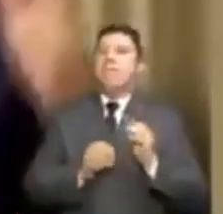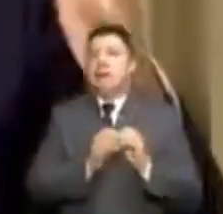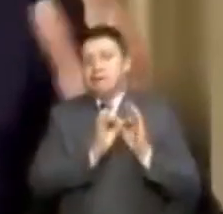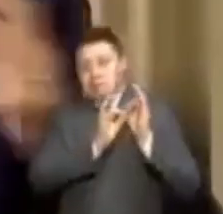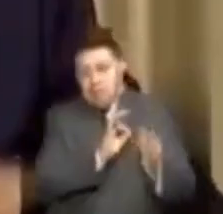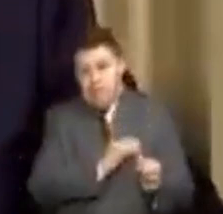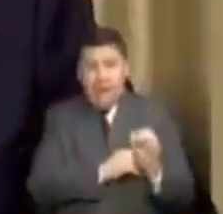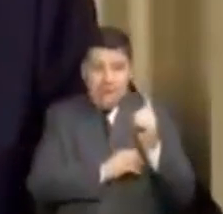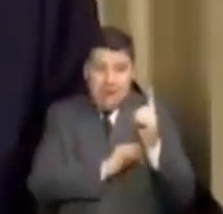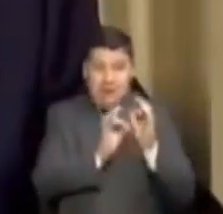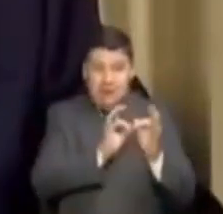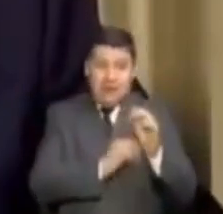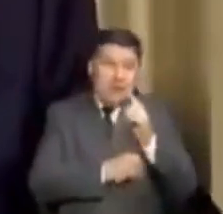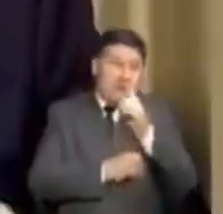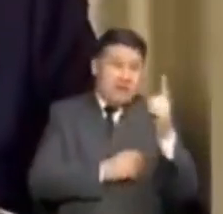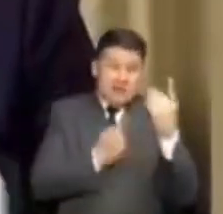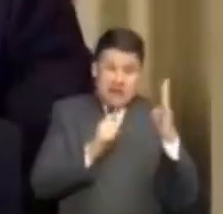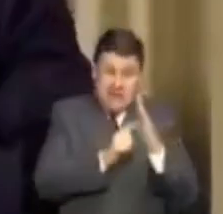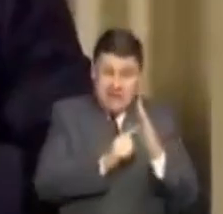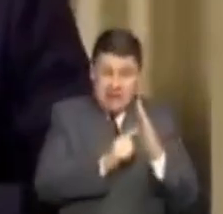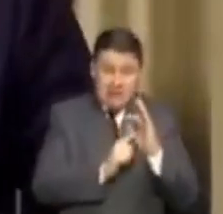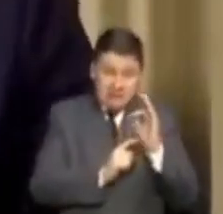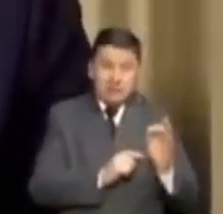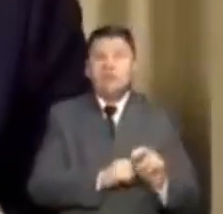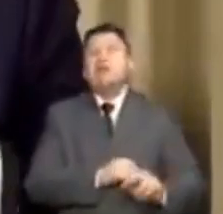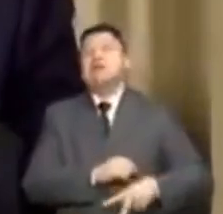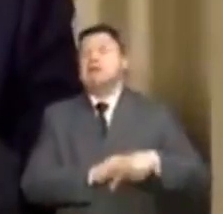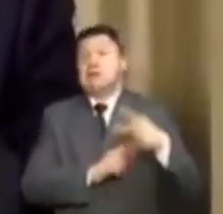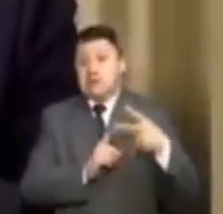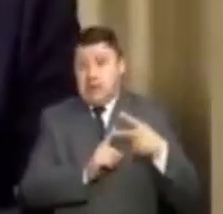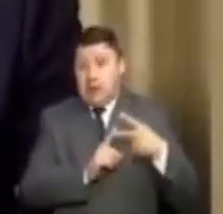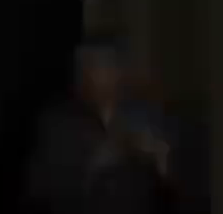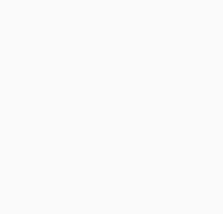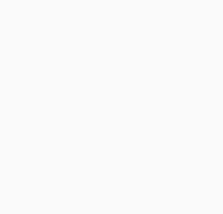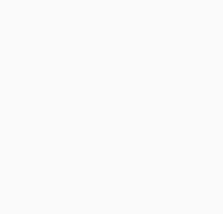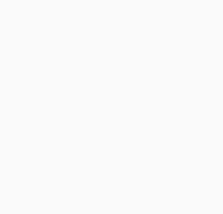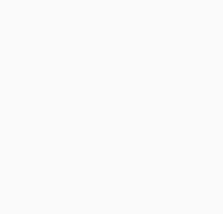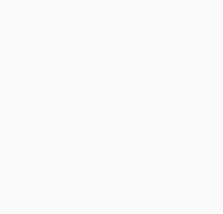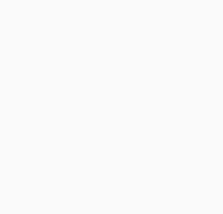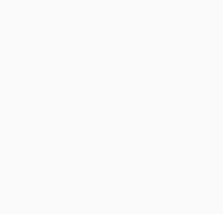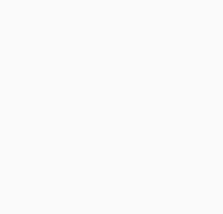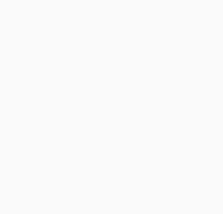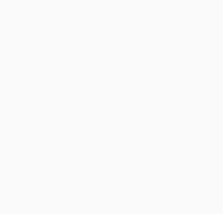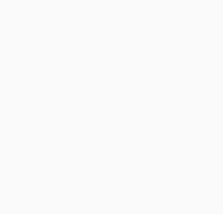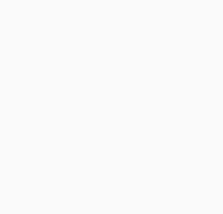giro. Ese primer giro fue de 160.000 pesos y luego llegará un segundo giro a esos 3 millones de hogares.